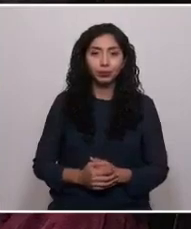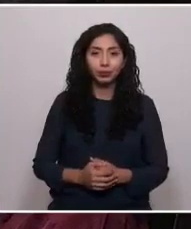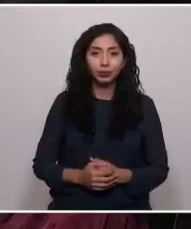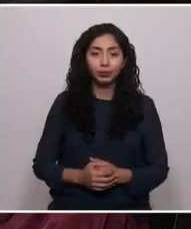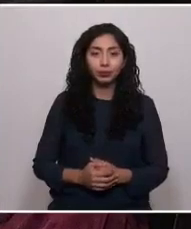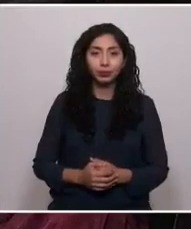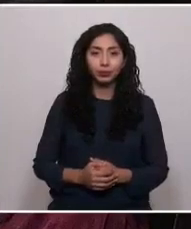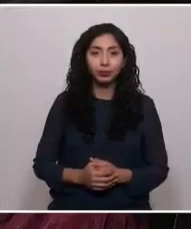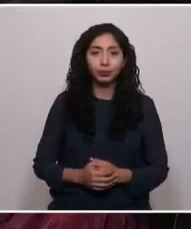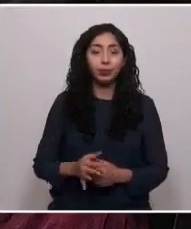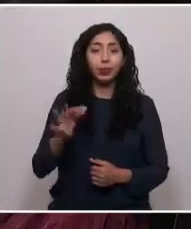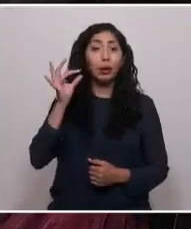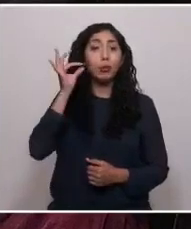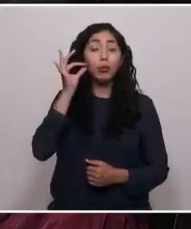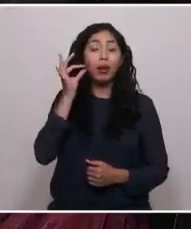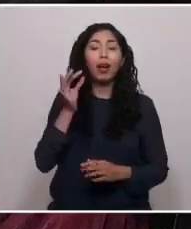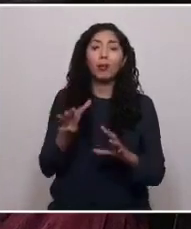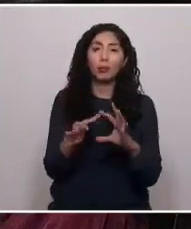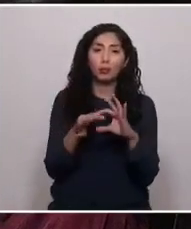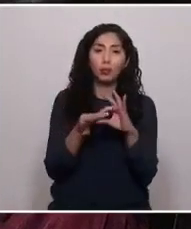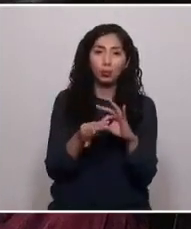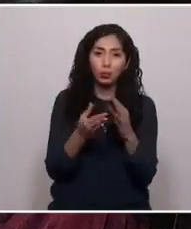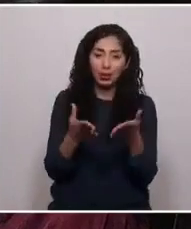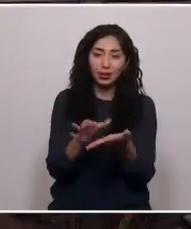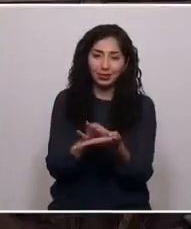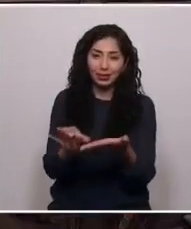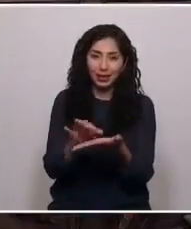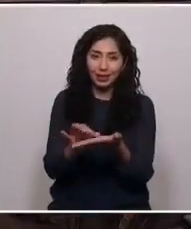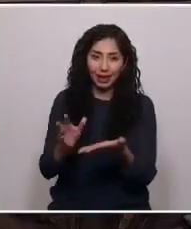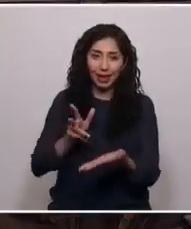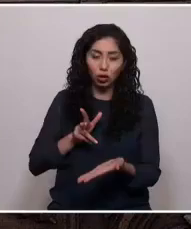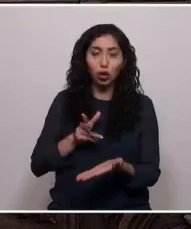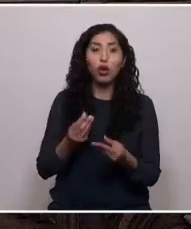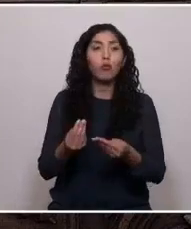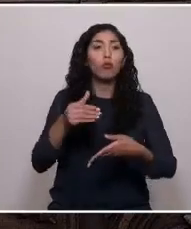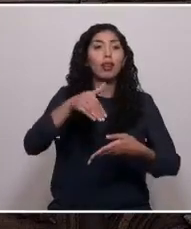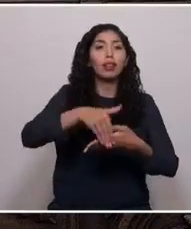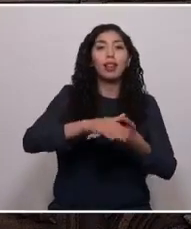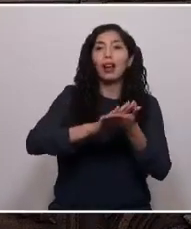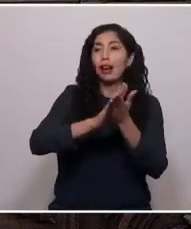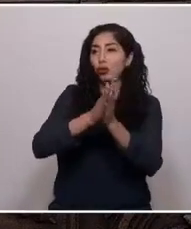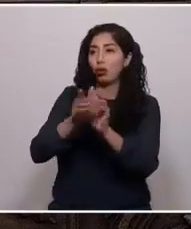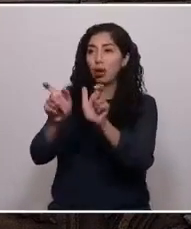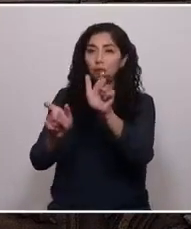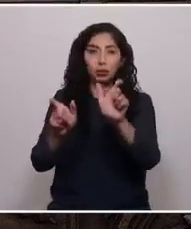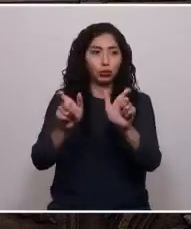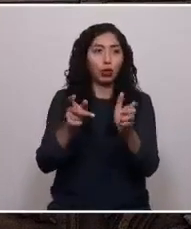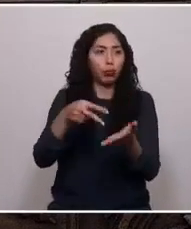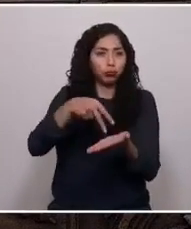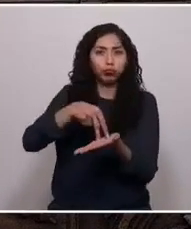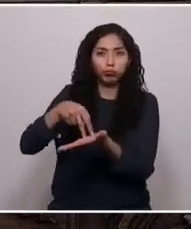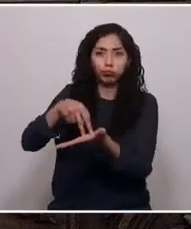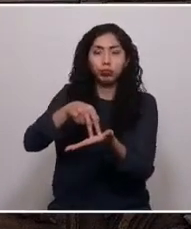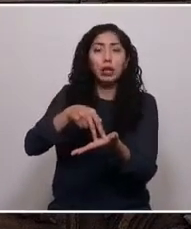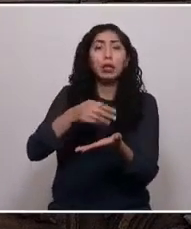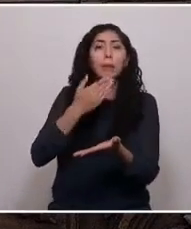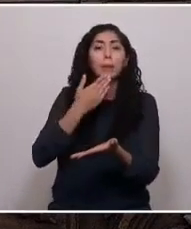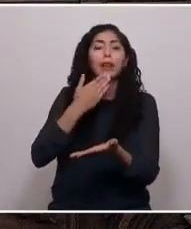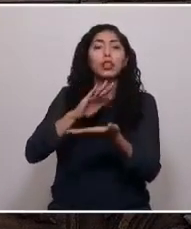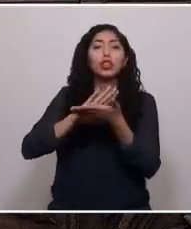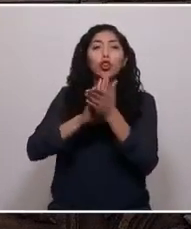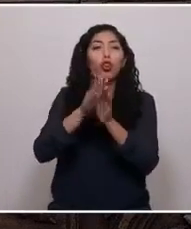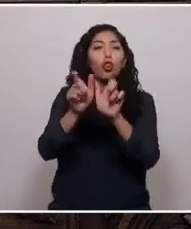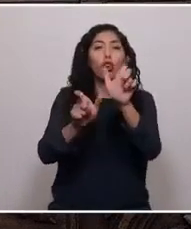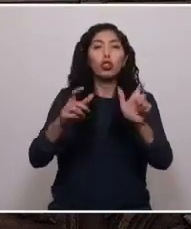muchas gracias señor secretario buenas tardes a todos los aquí presentes y a todos los ciudadanos que están viendo